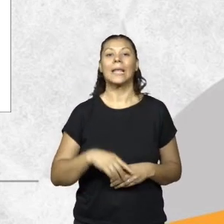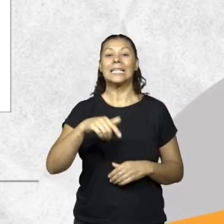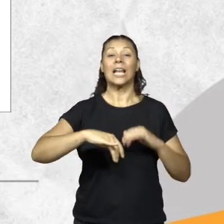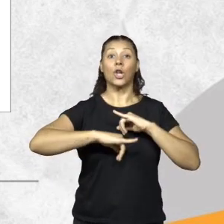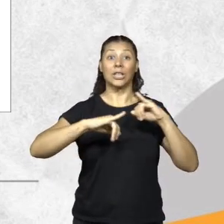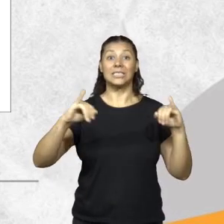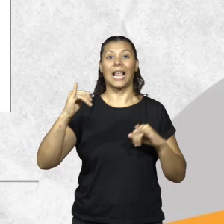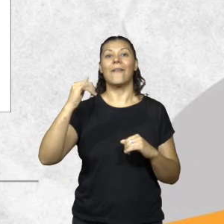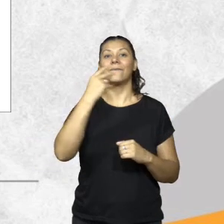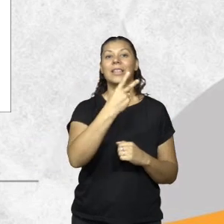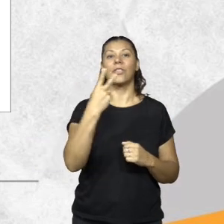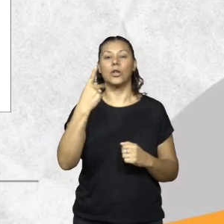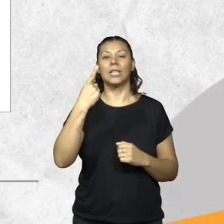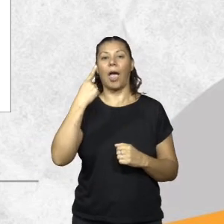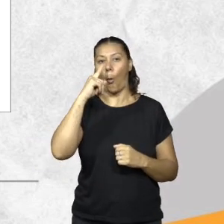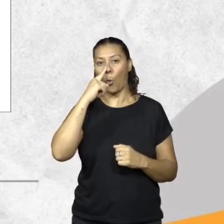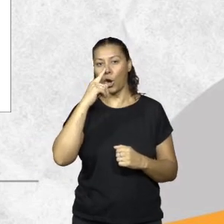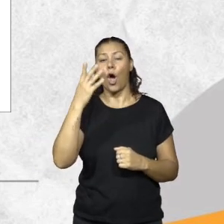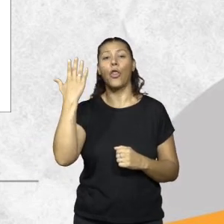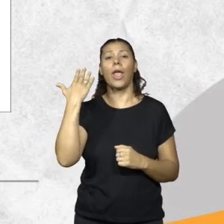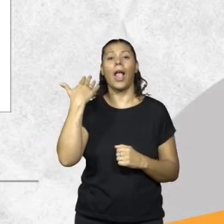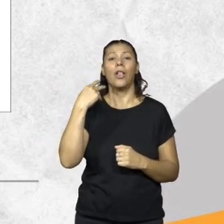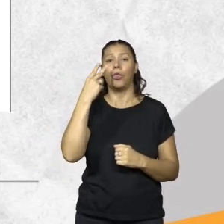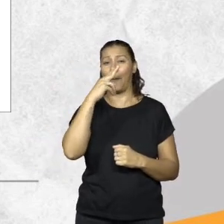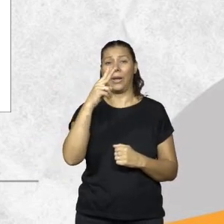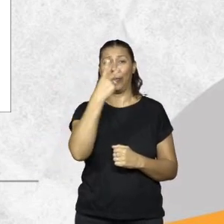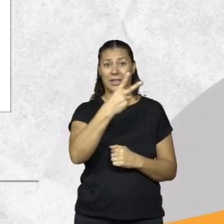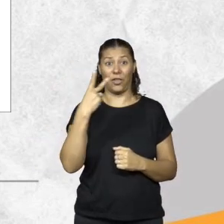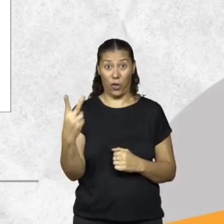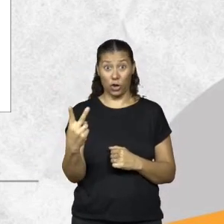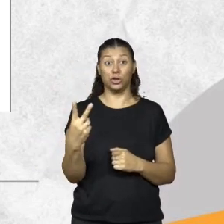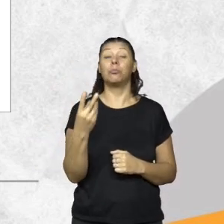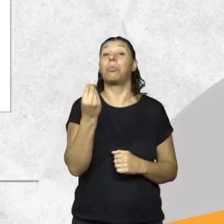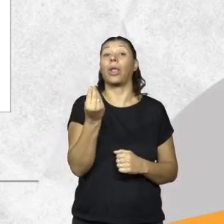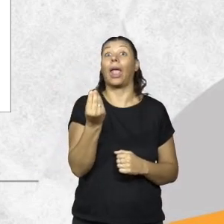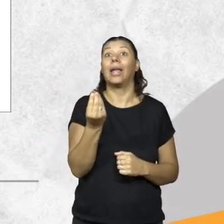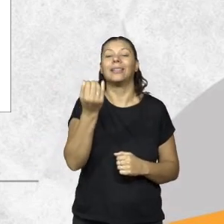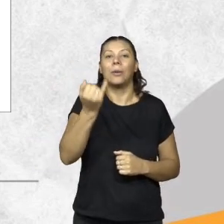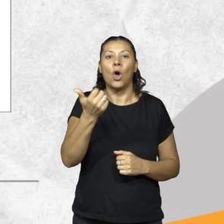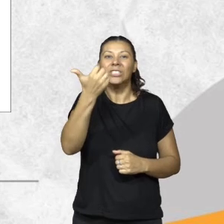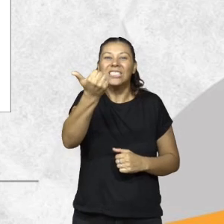junio del 2022 salía porque teníamos 100.000 consultas.